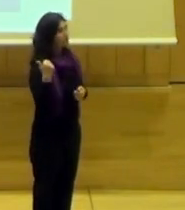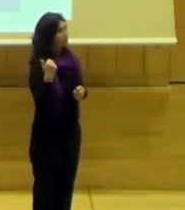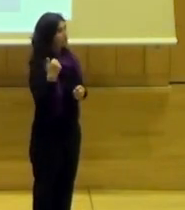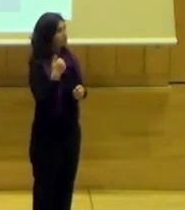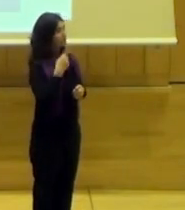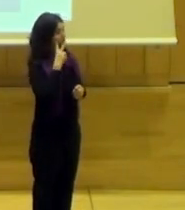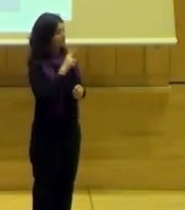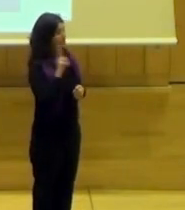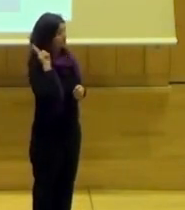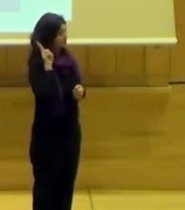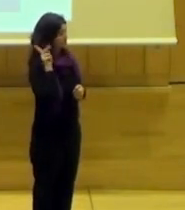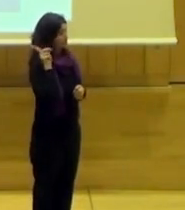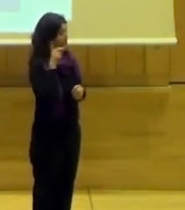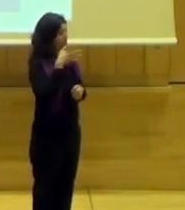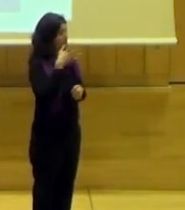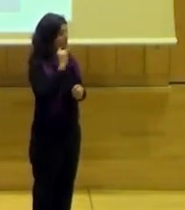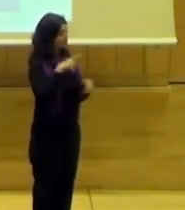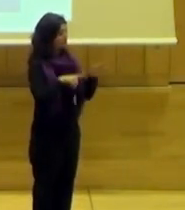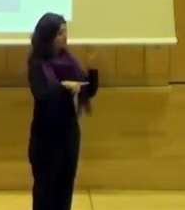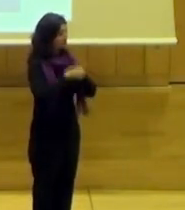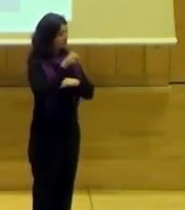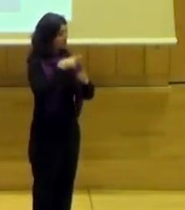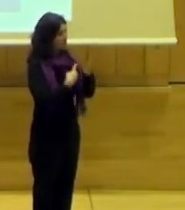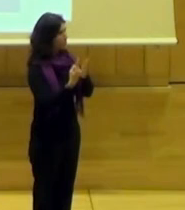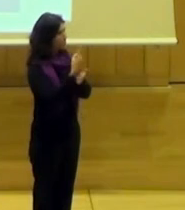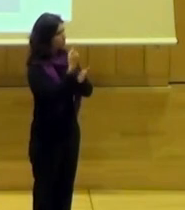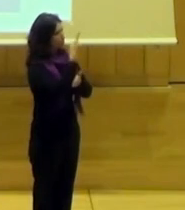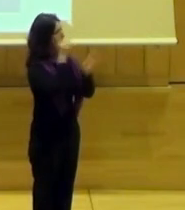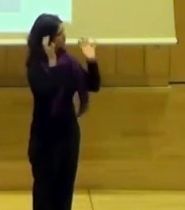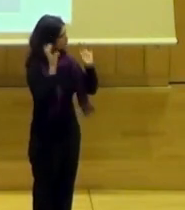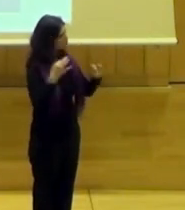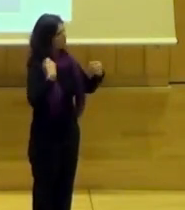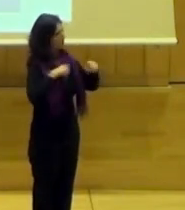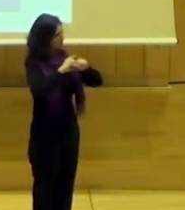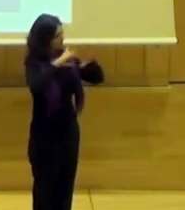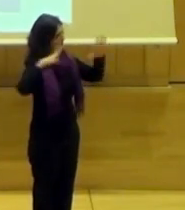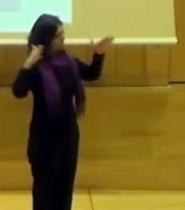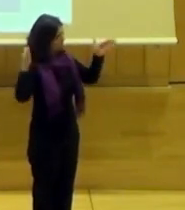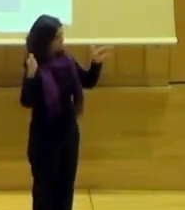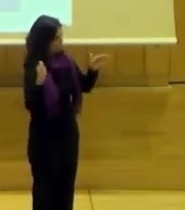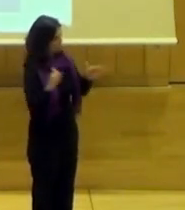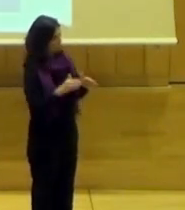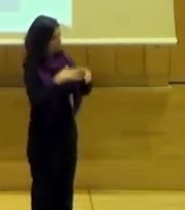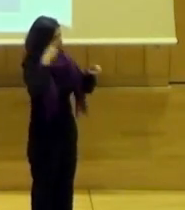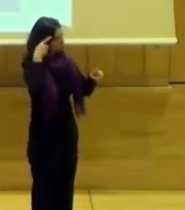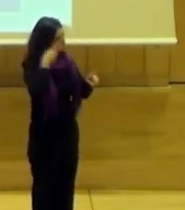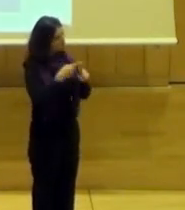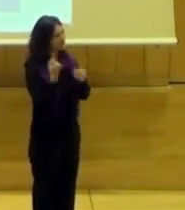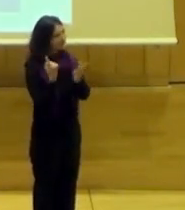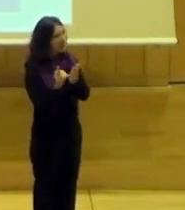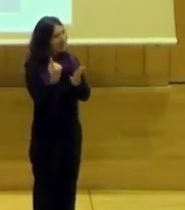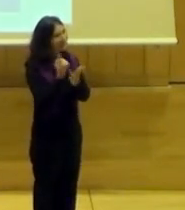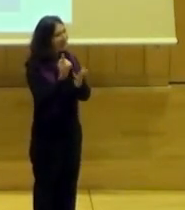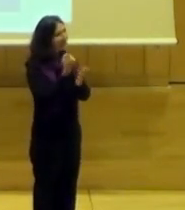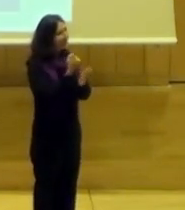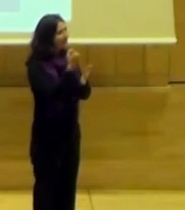pues prácticamente indicarles que aquí tenemos un desarrollo de esa ruta ya de forma más pormenorizada, donde se hace hincapié en cada uno de